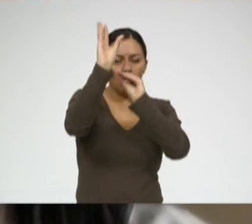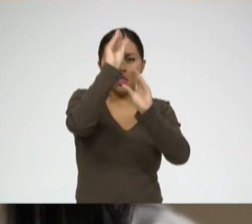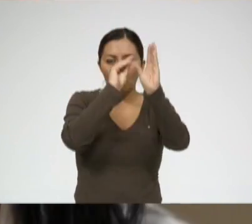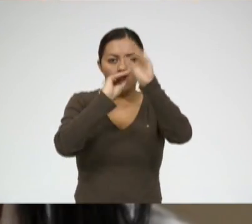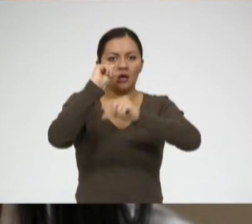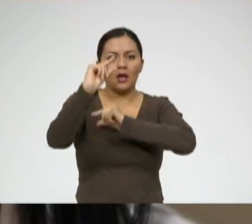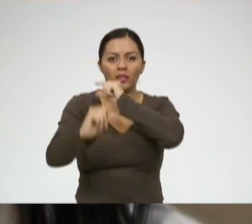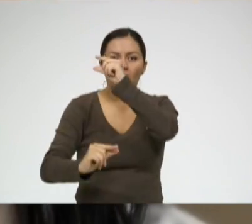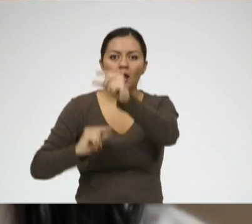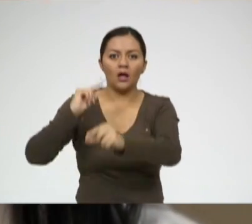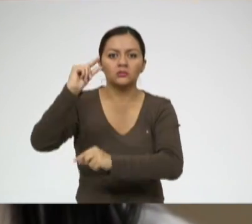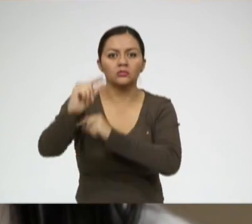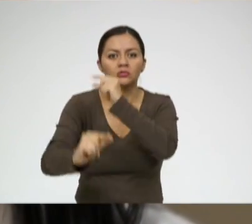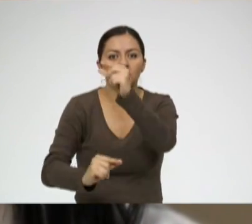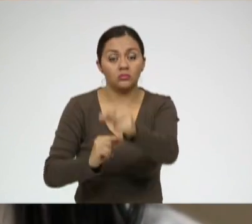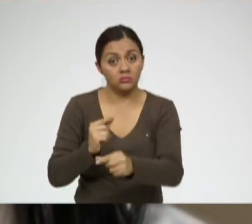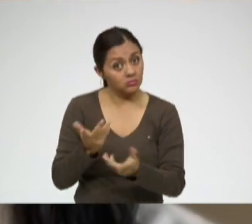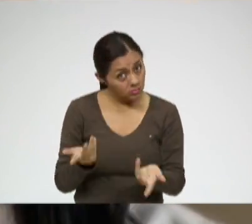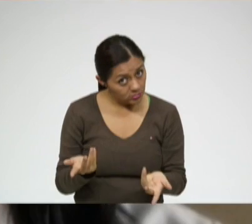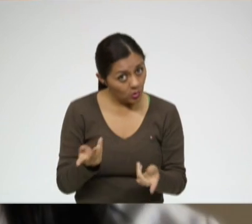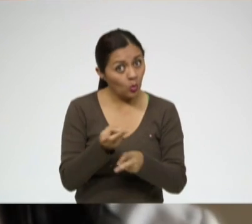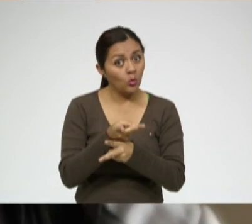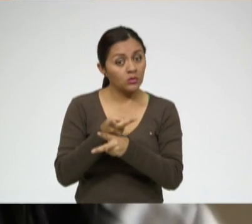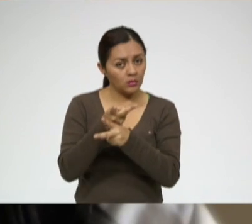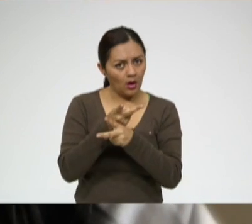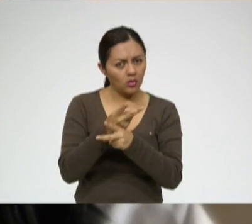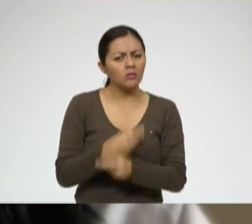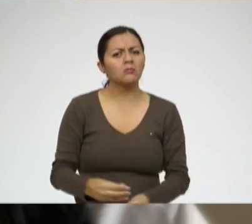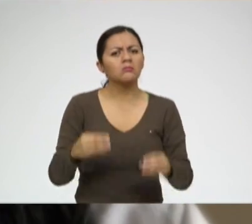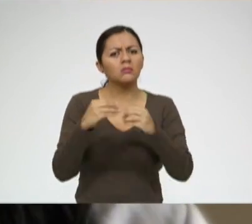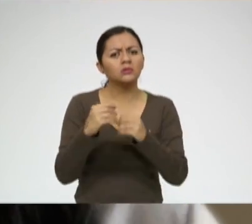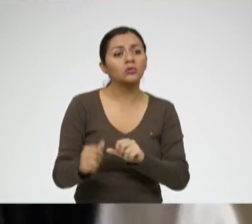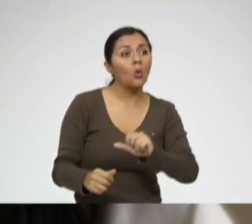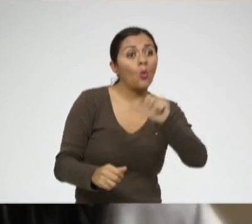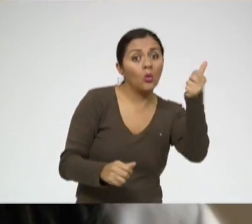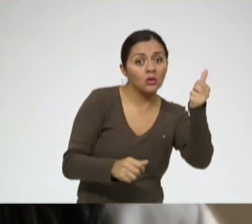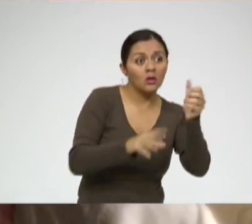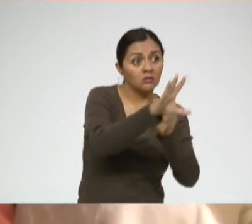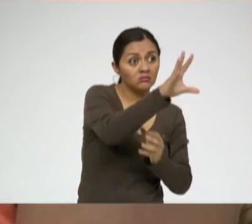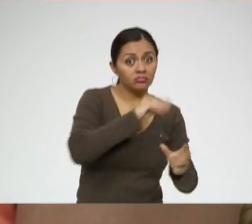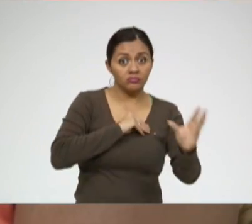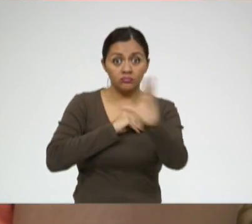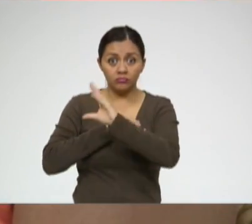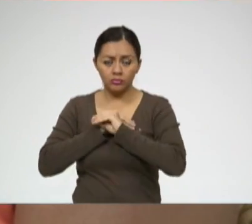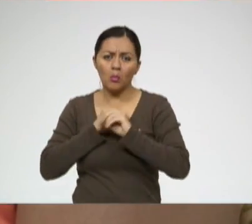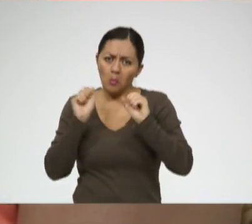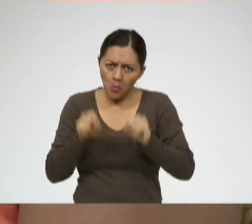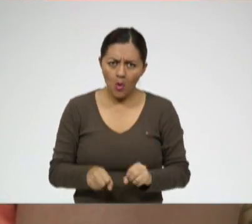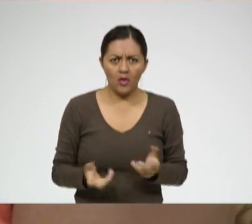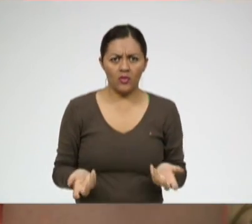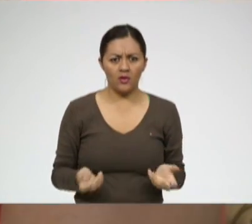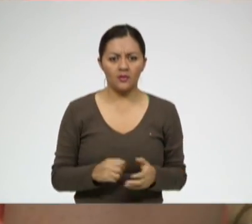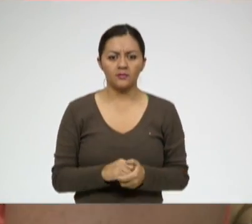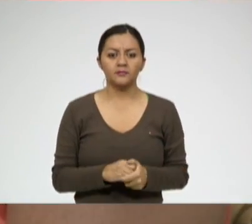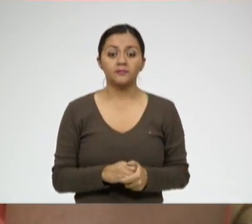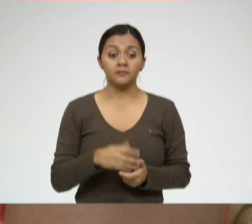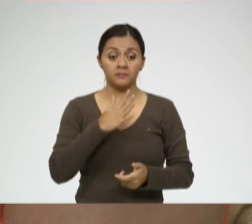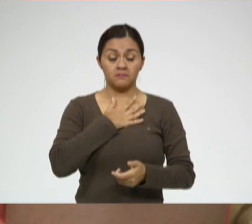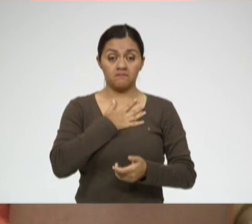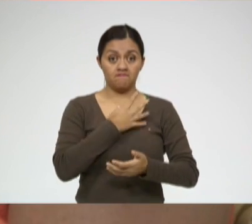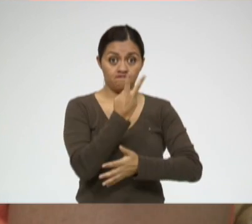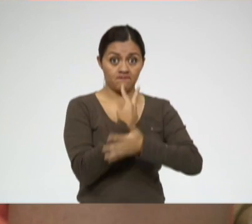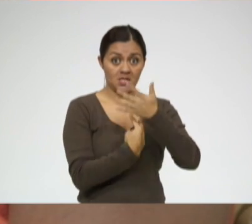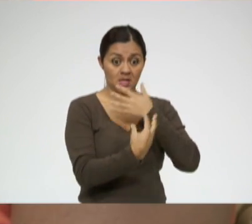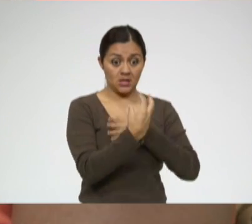de generación en generación. Y las otras conductas anómalas también. En mis hijos, sobre todo en los